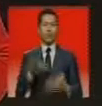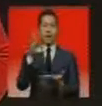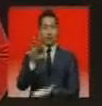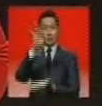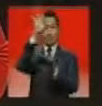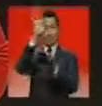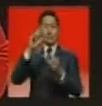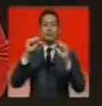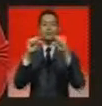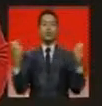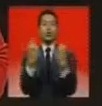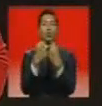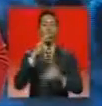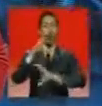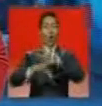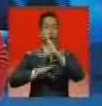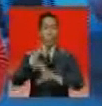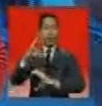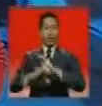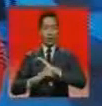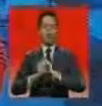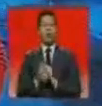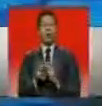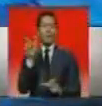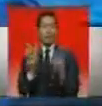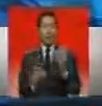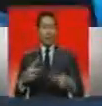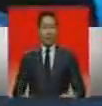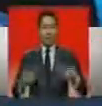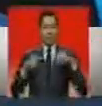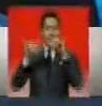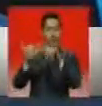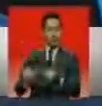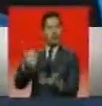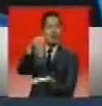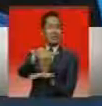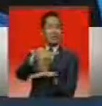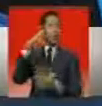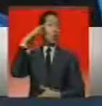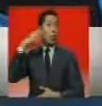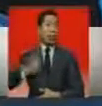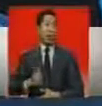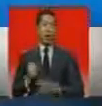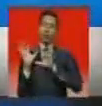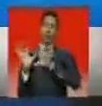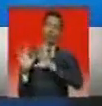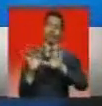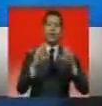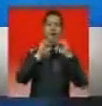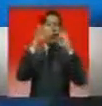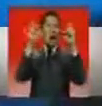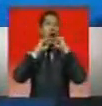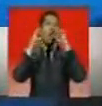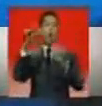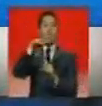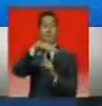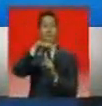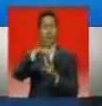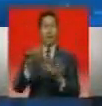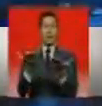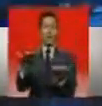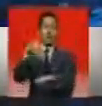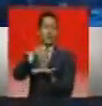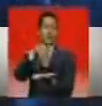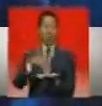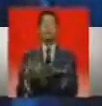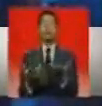Representantes del sector comercial y moradores del Centro Histórico de Cuenca efectuaron una manifestación en el Parque Calderón para exigir que se agilite